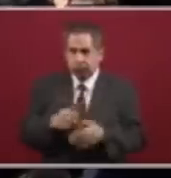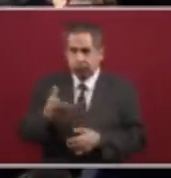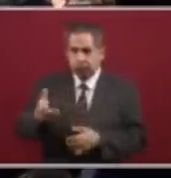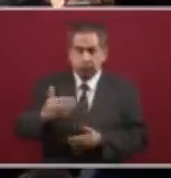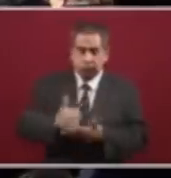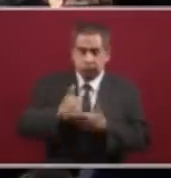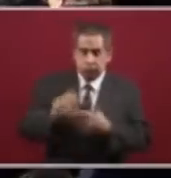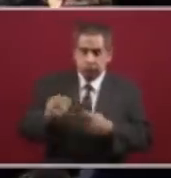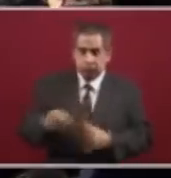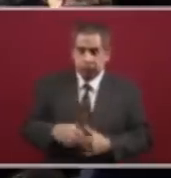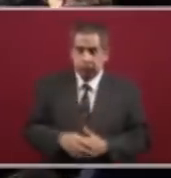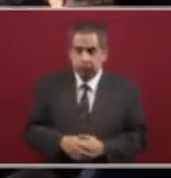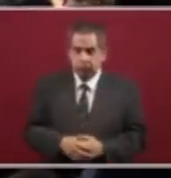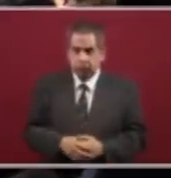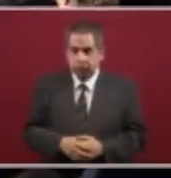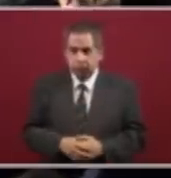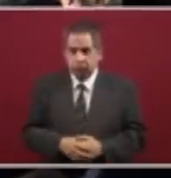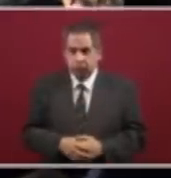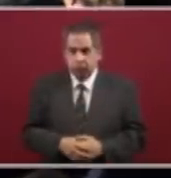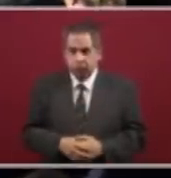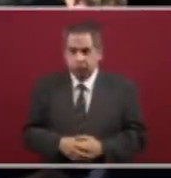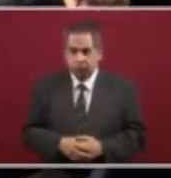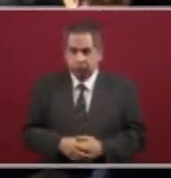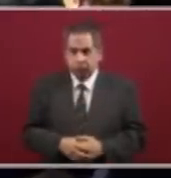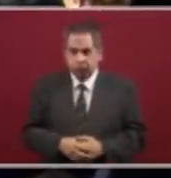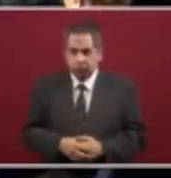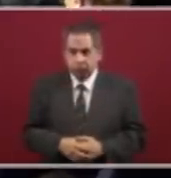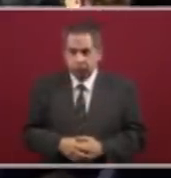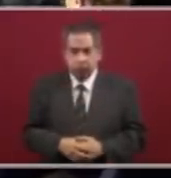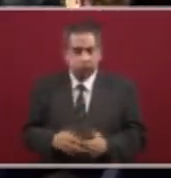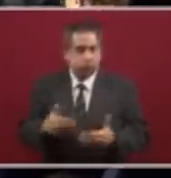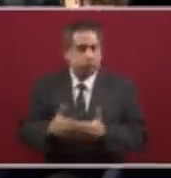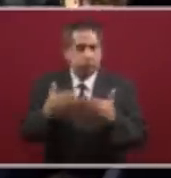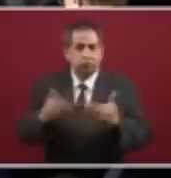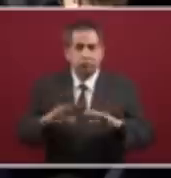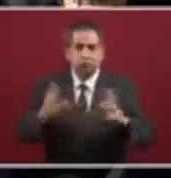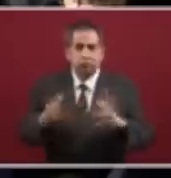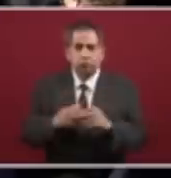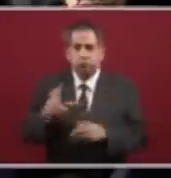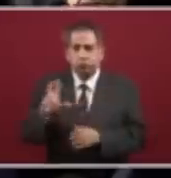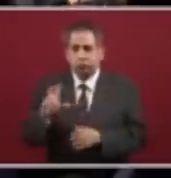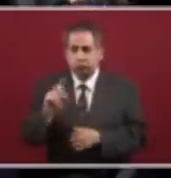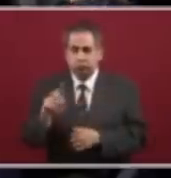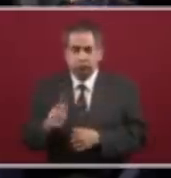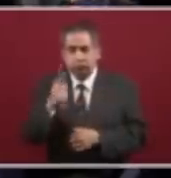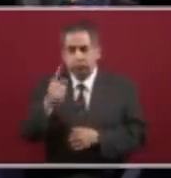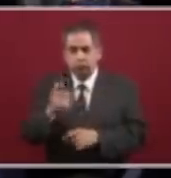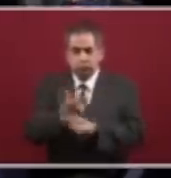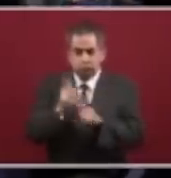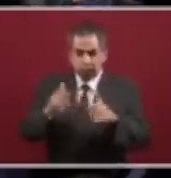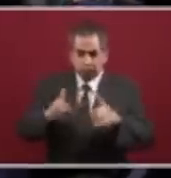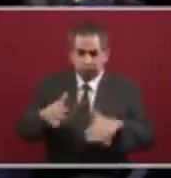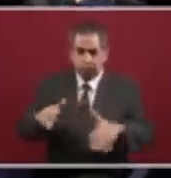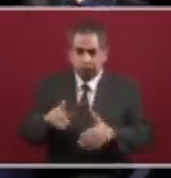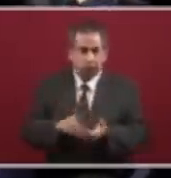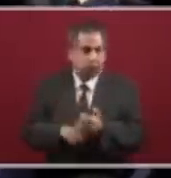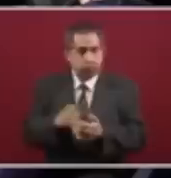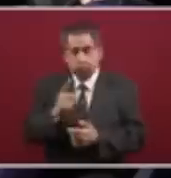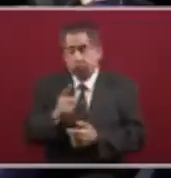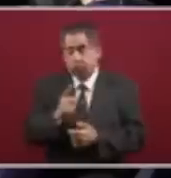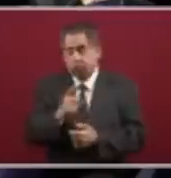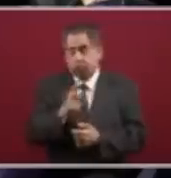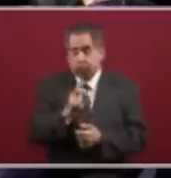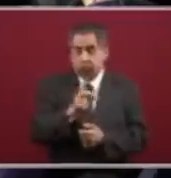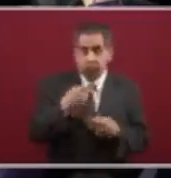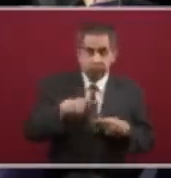mucho bueno hasta ahora tenemos ya logradas 31 libertades creo que es muy importante y